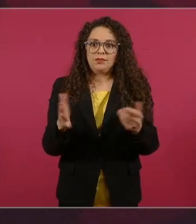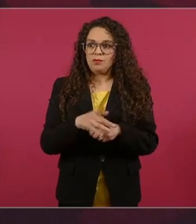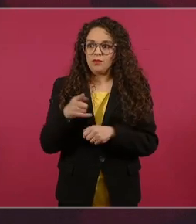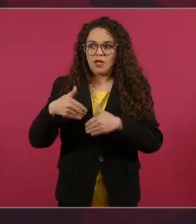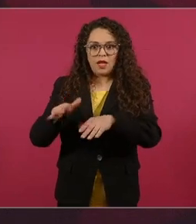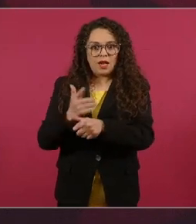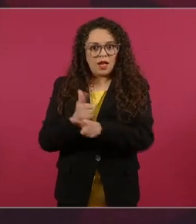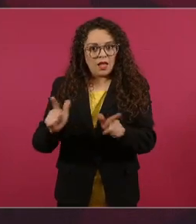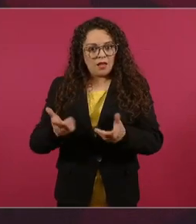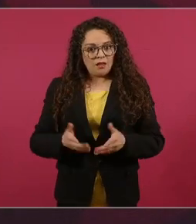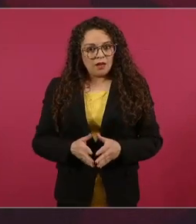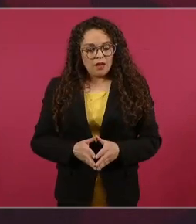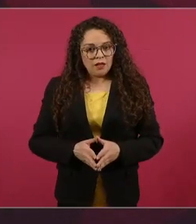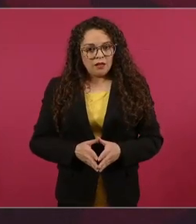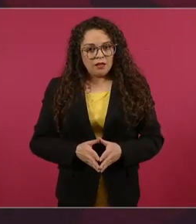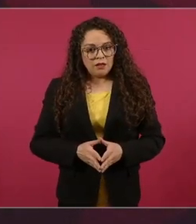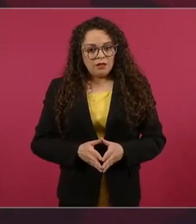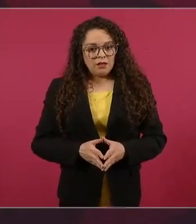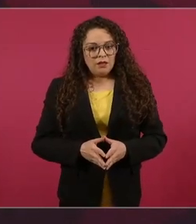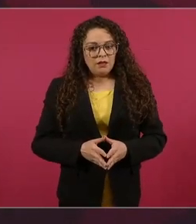Y cuando sale esa resolución